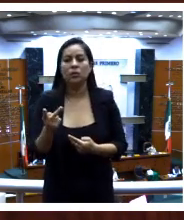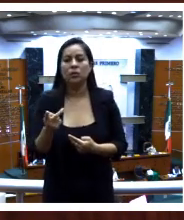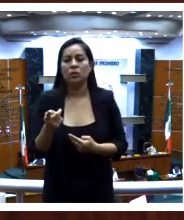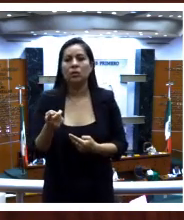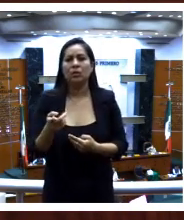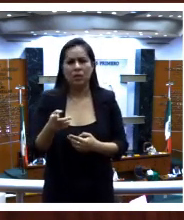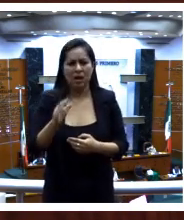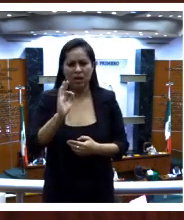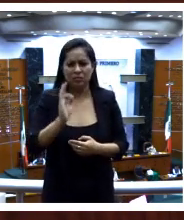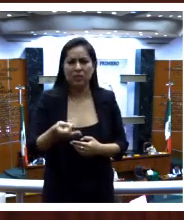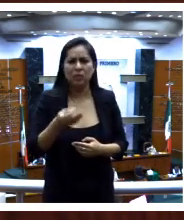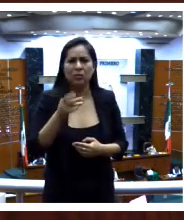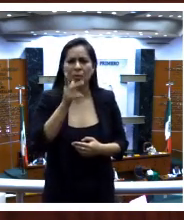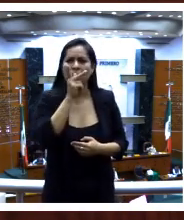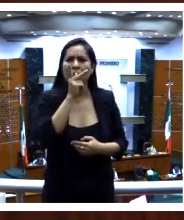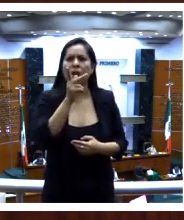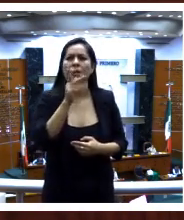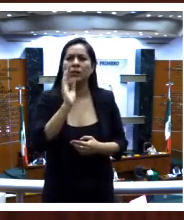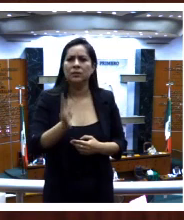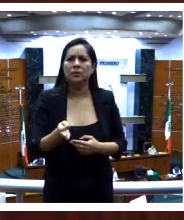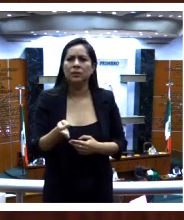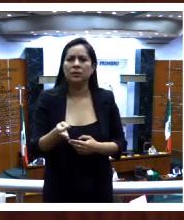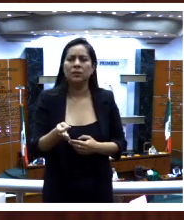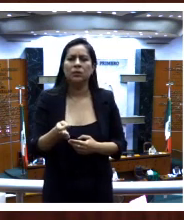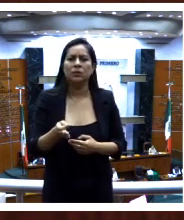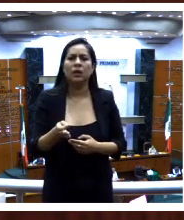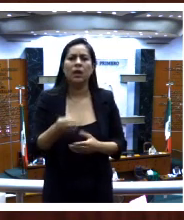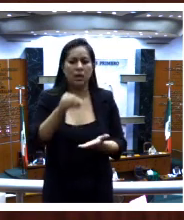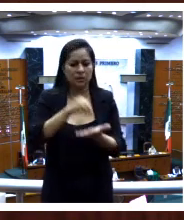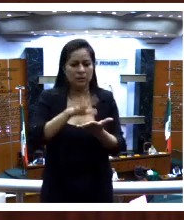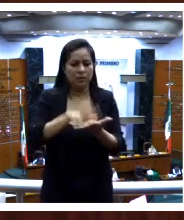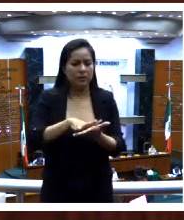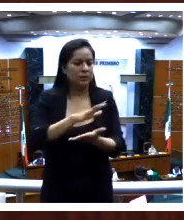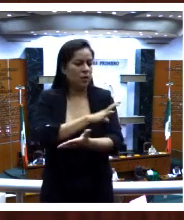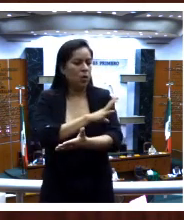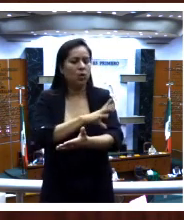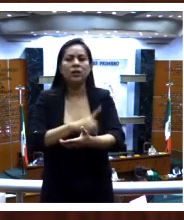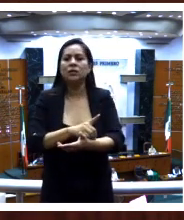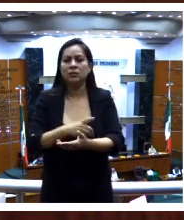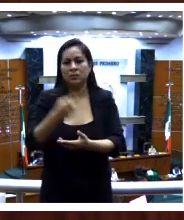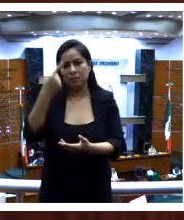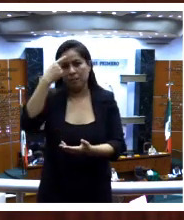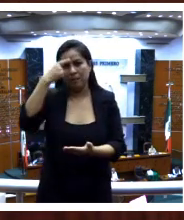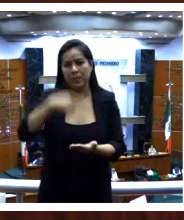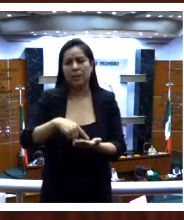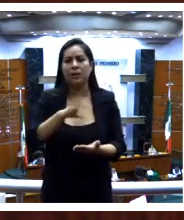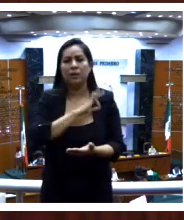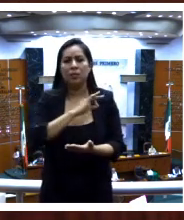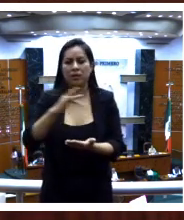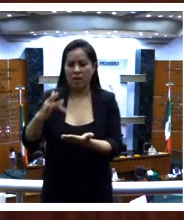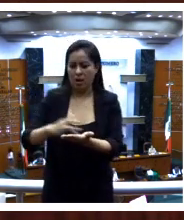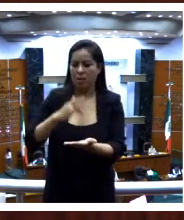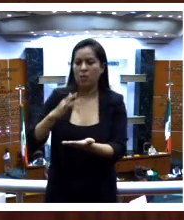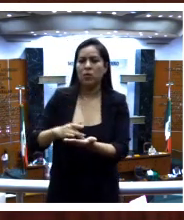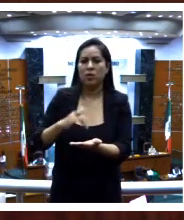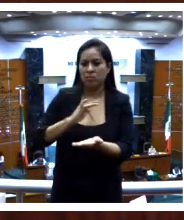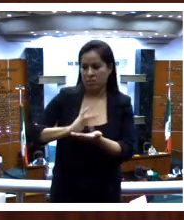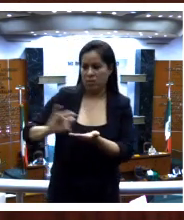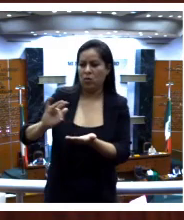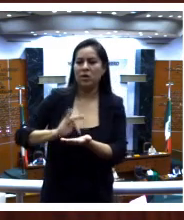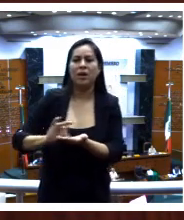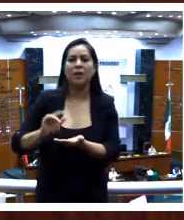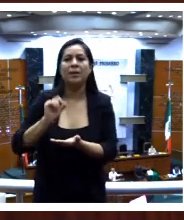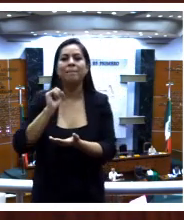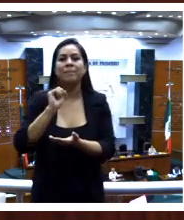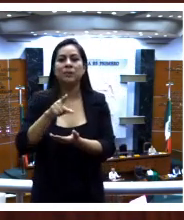Le tomo la palabra de establecer esta coordinación para que nos pueda apoyar, nos apoyemos